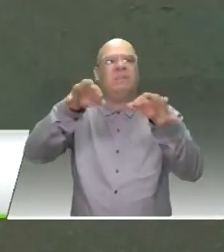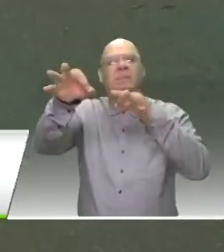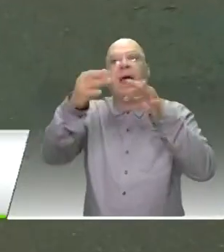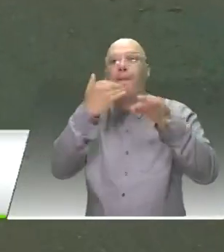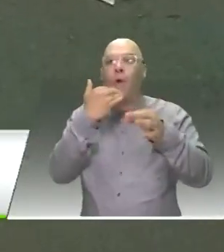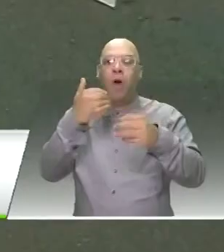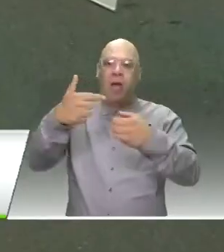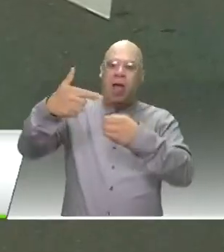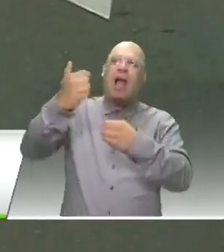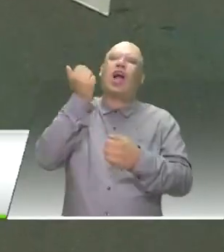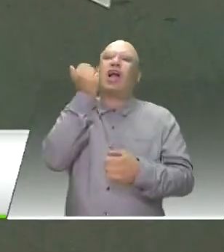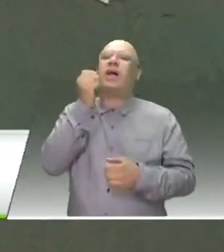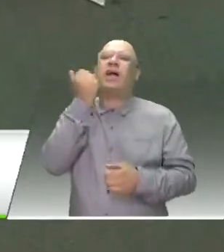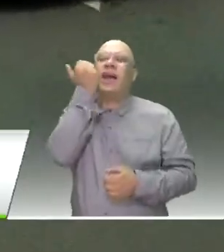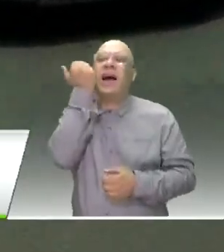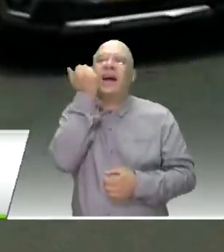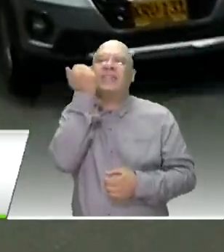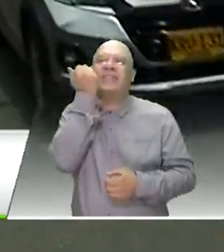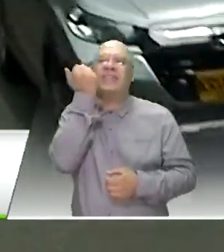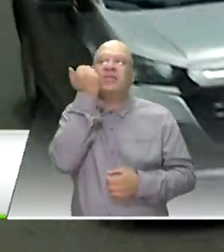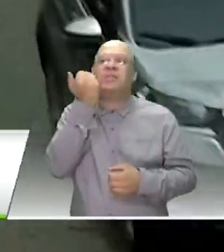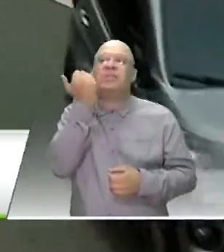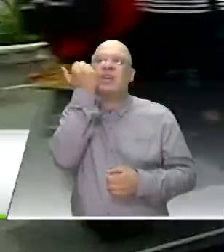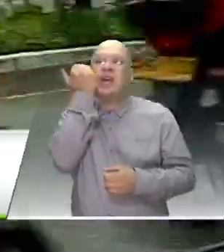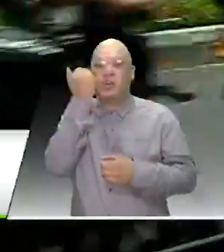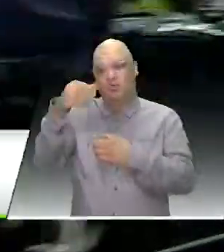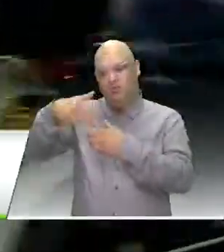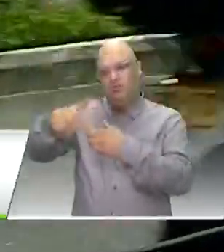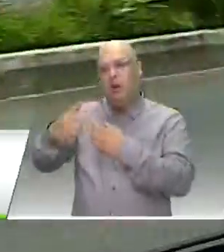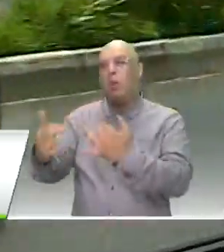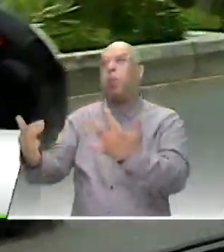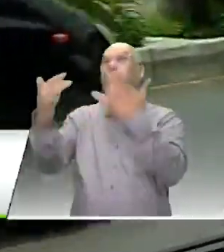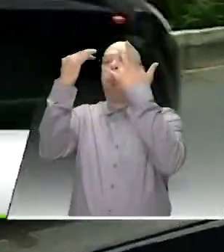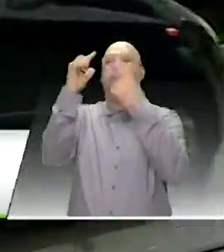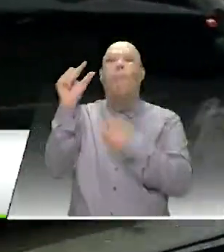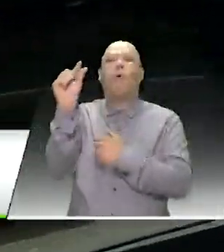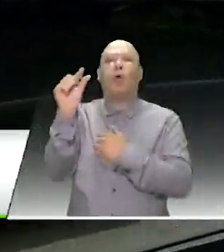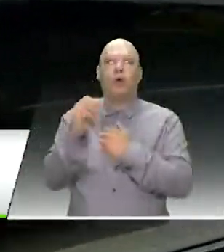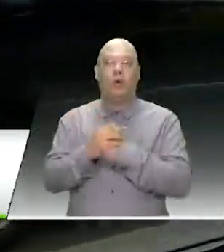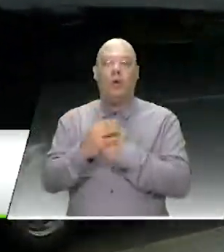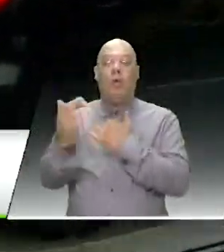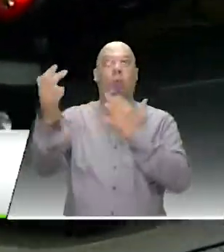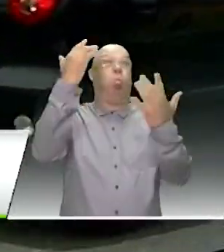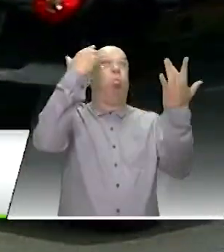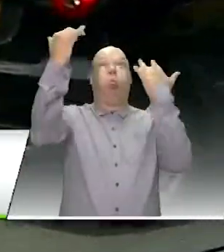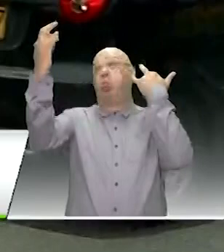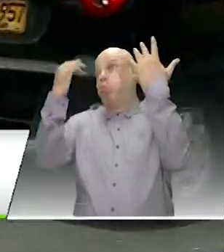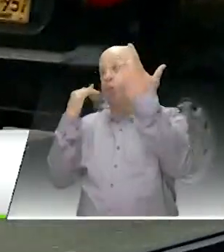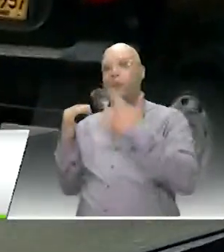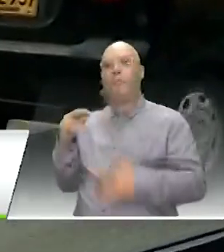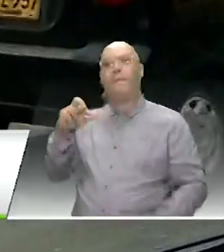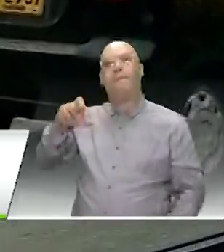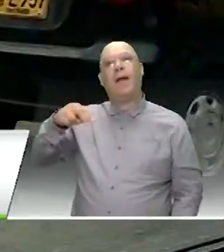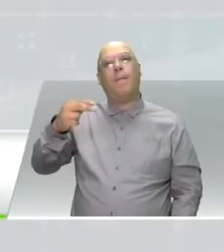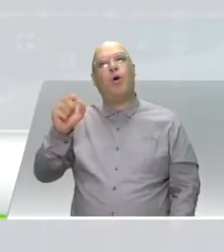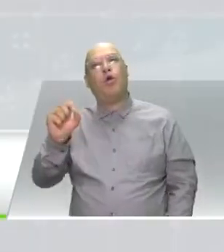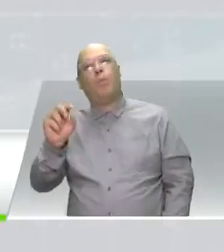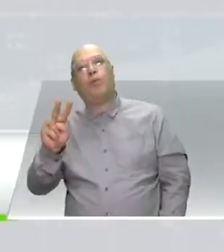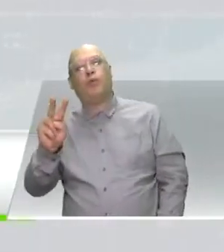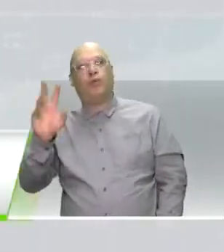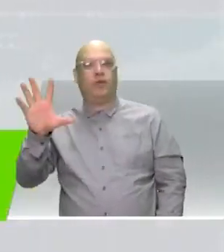carro a gas produce 30% menos de emisiones de CO2 así como de partículas contaminantes pm 2.5